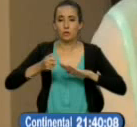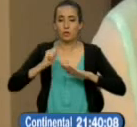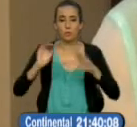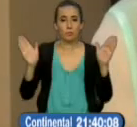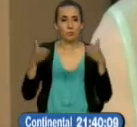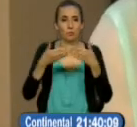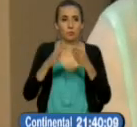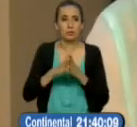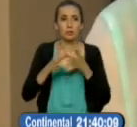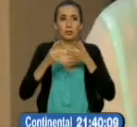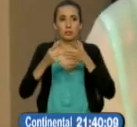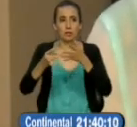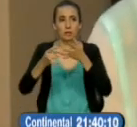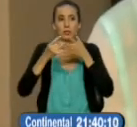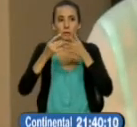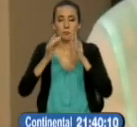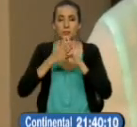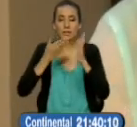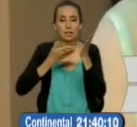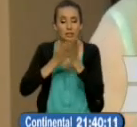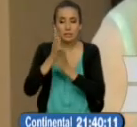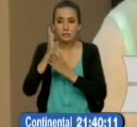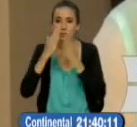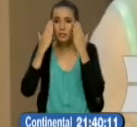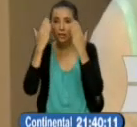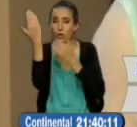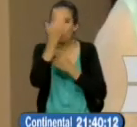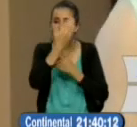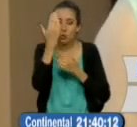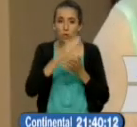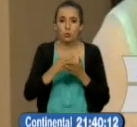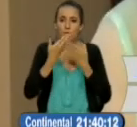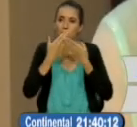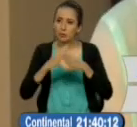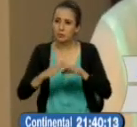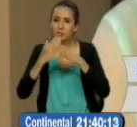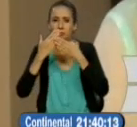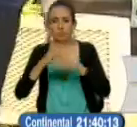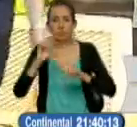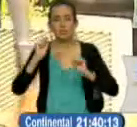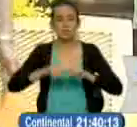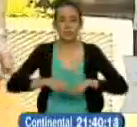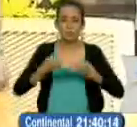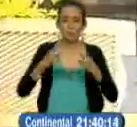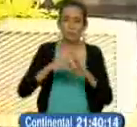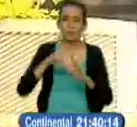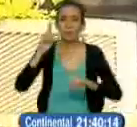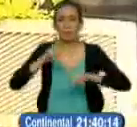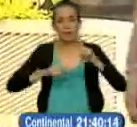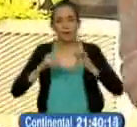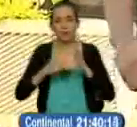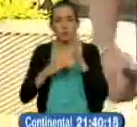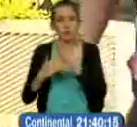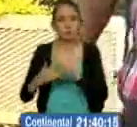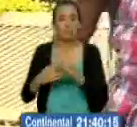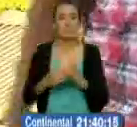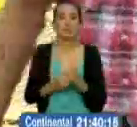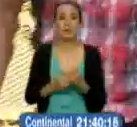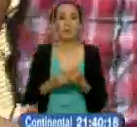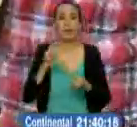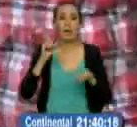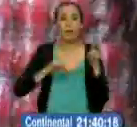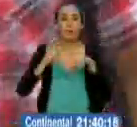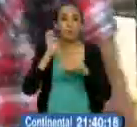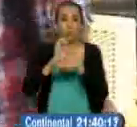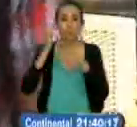A guiarse a través de los canales oficiales permanentemente, evitar ser víctimas de estafa. Según datos oficiales, hay varios